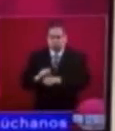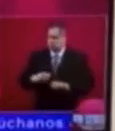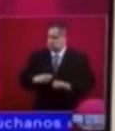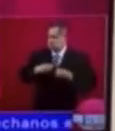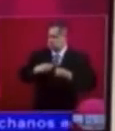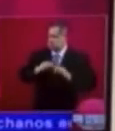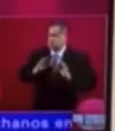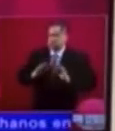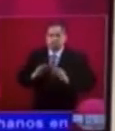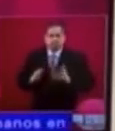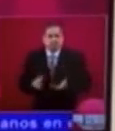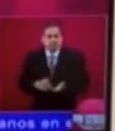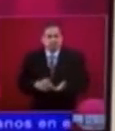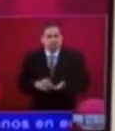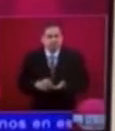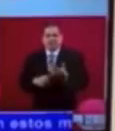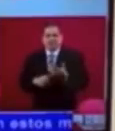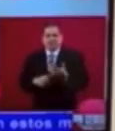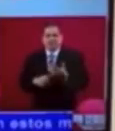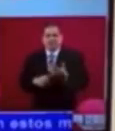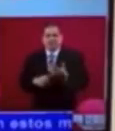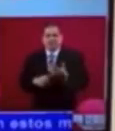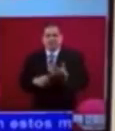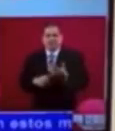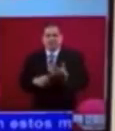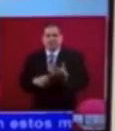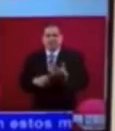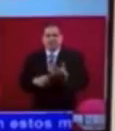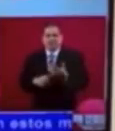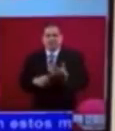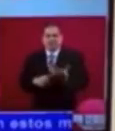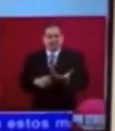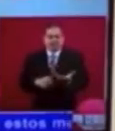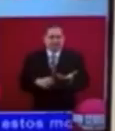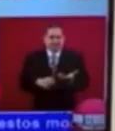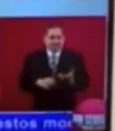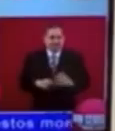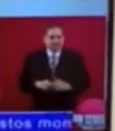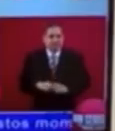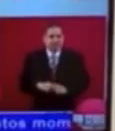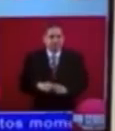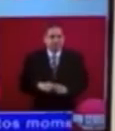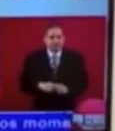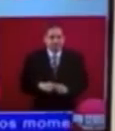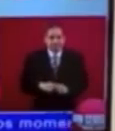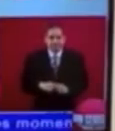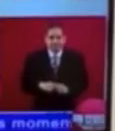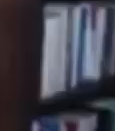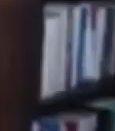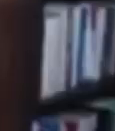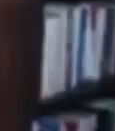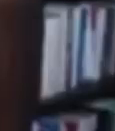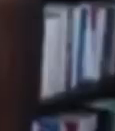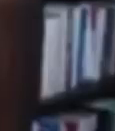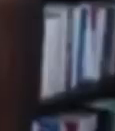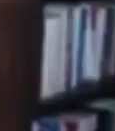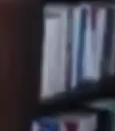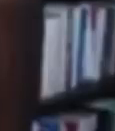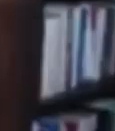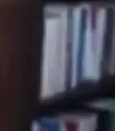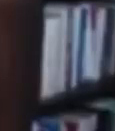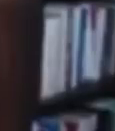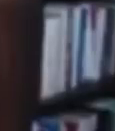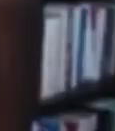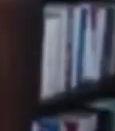amigo Jorge Gómez Naredo, precisamente de la revista Polemón. Mi querido Jorge, te mando un abrazo, buenas tardes.